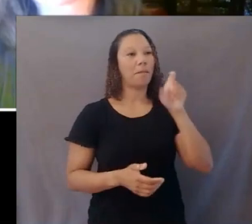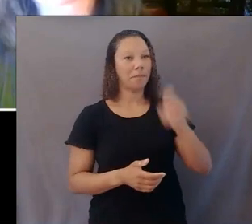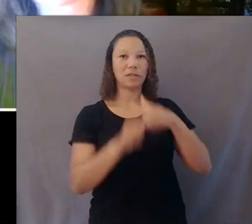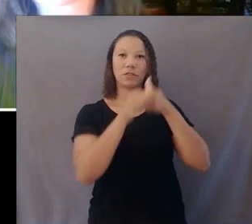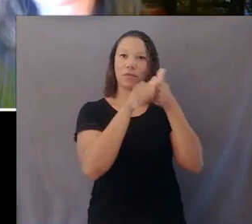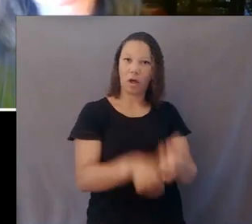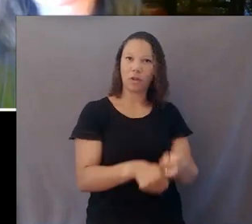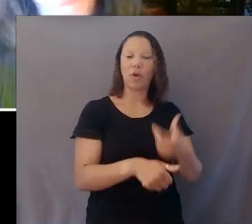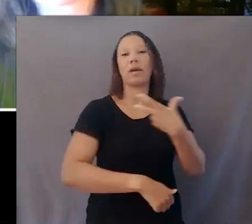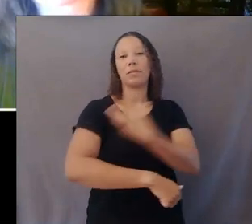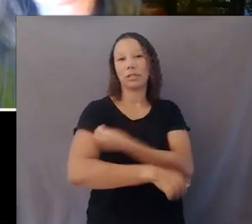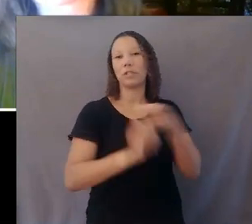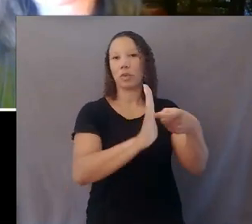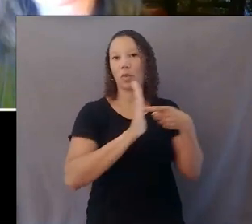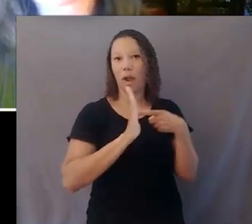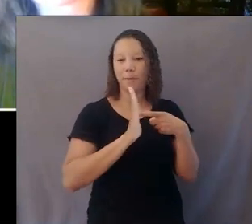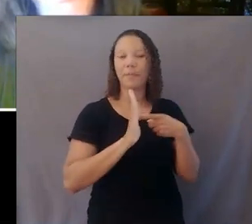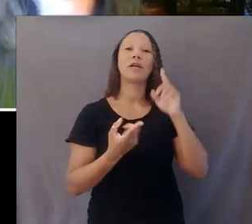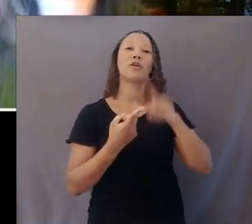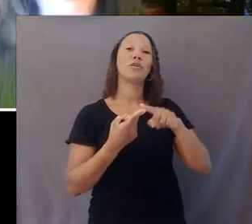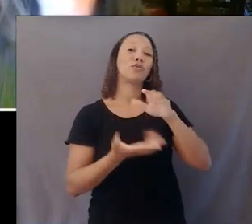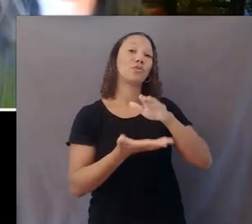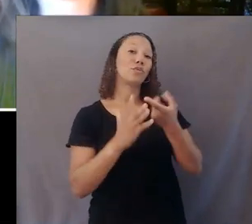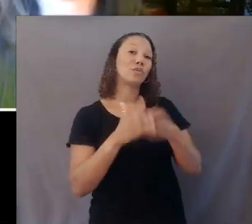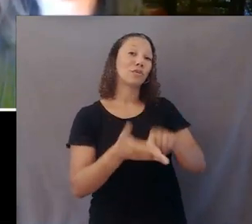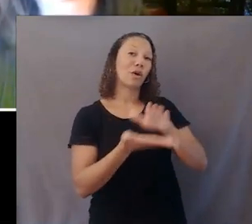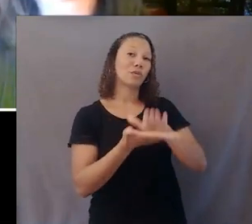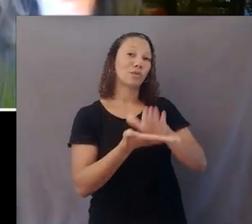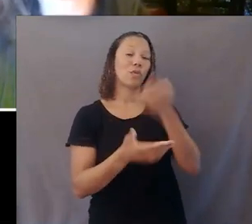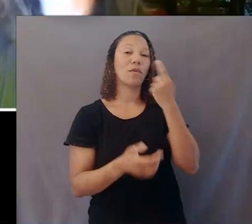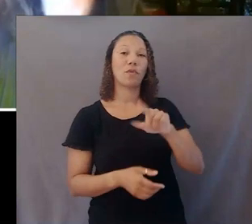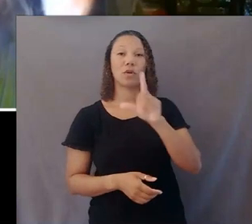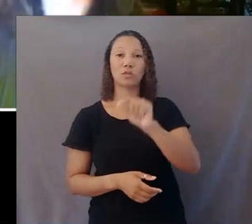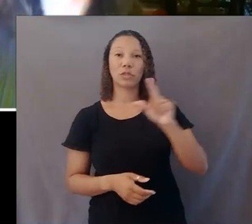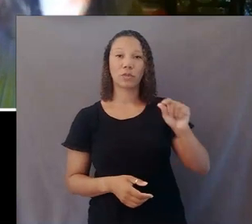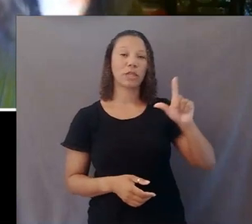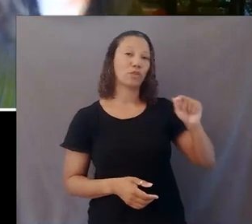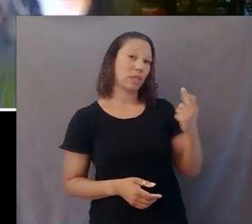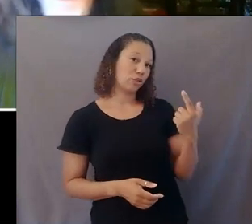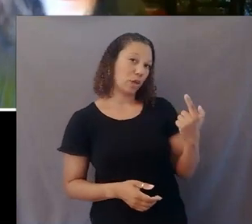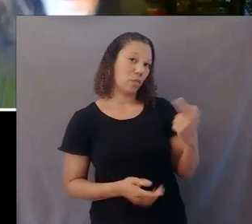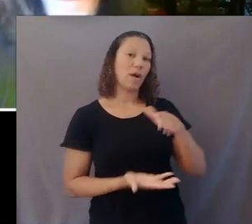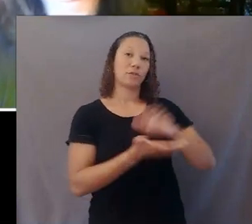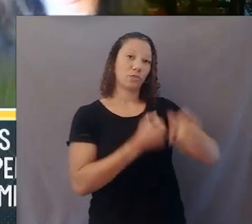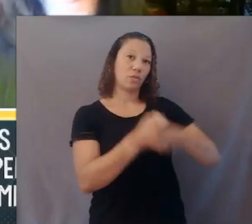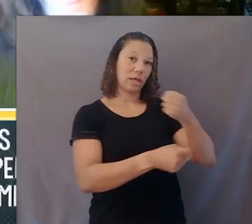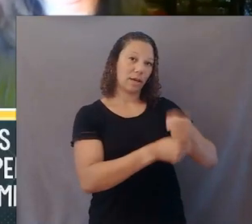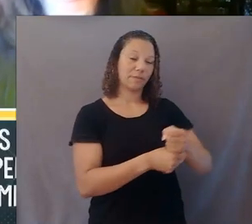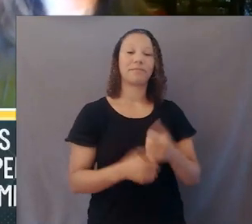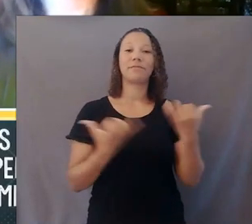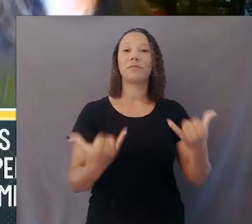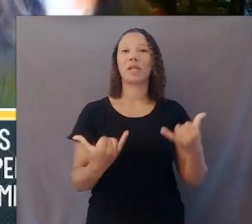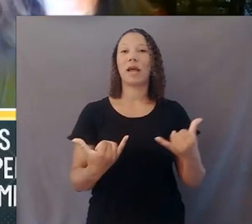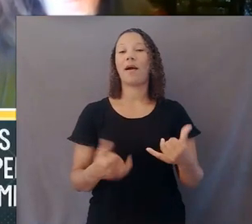to start the school for 2021 school year. Ok, entonces en español, la pregunta